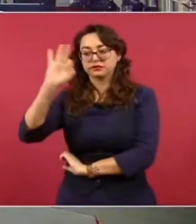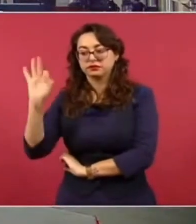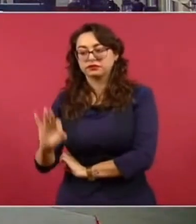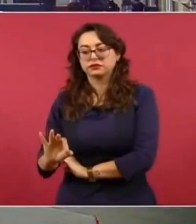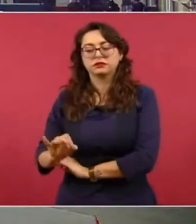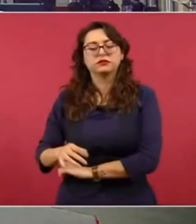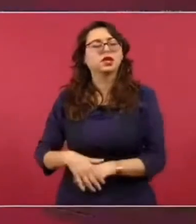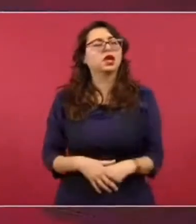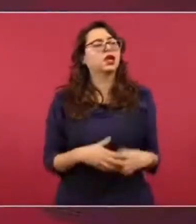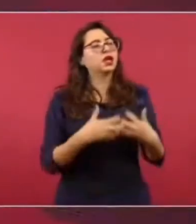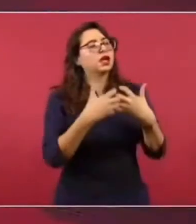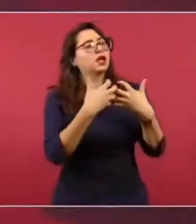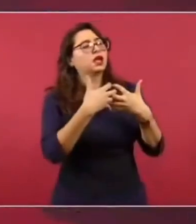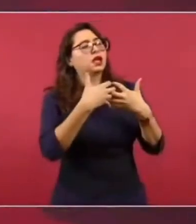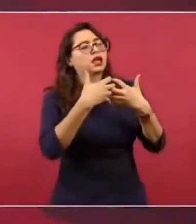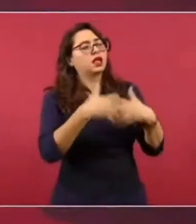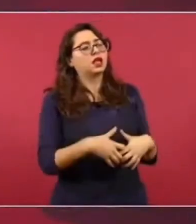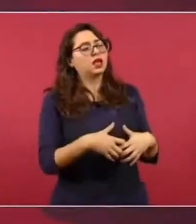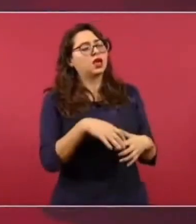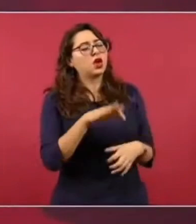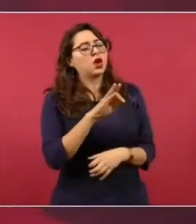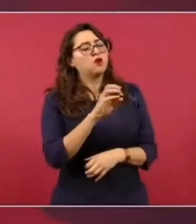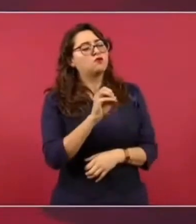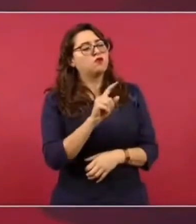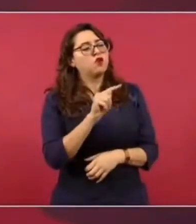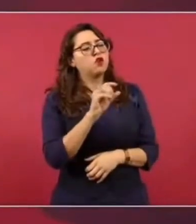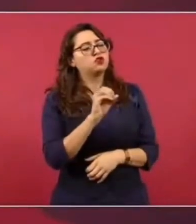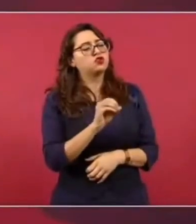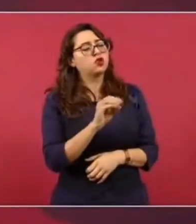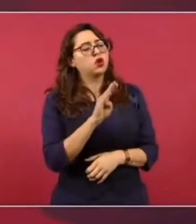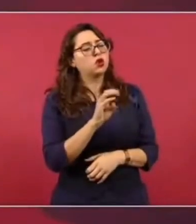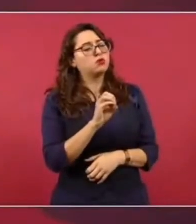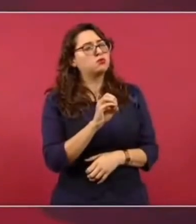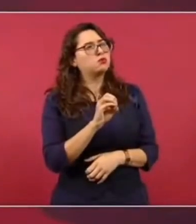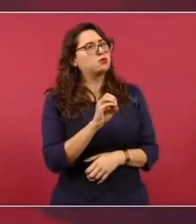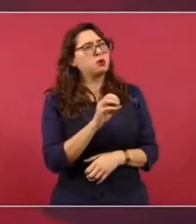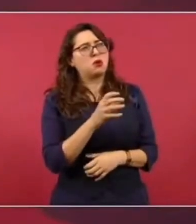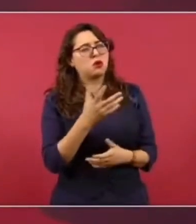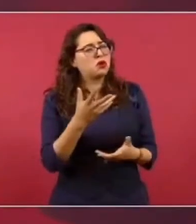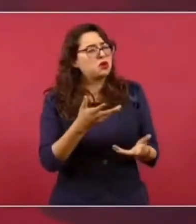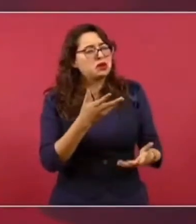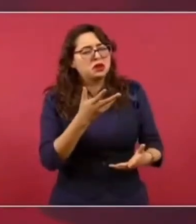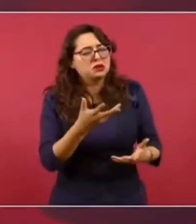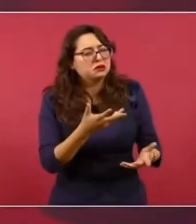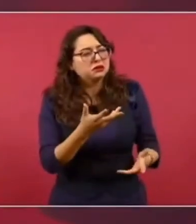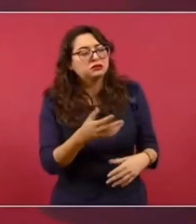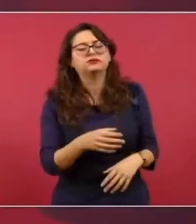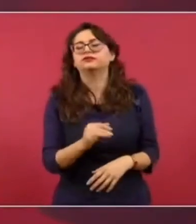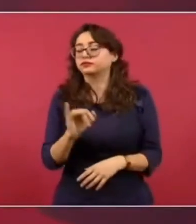Si logramos eso, va a incrementarse aún más